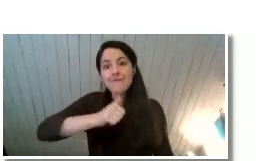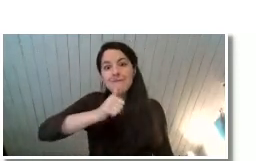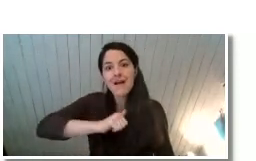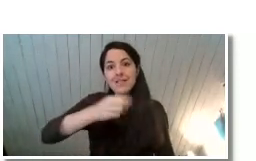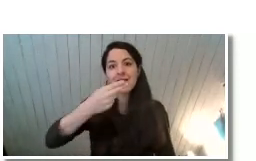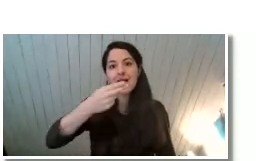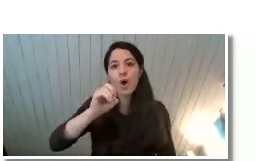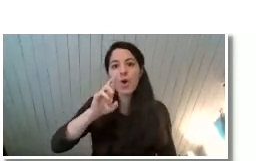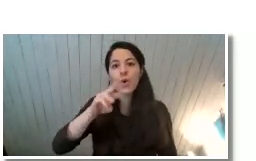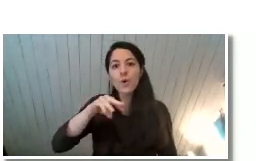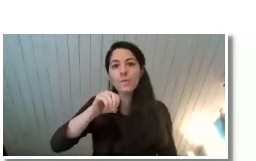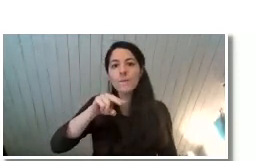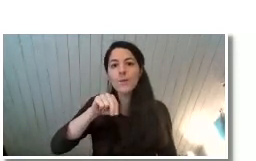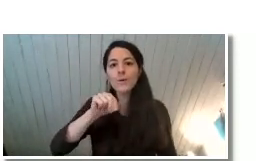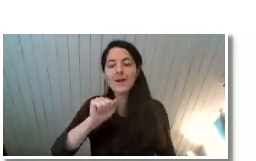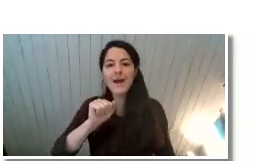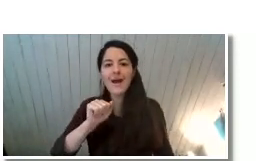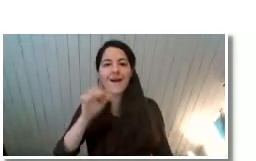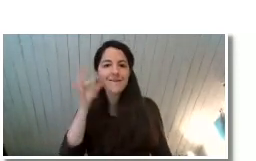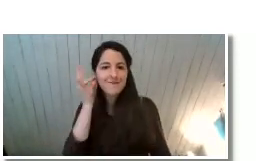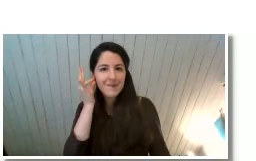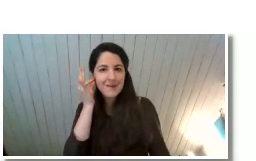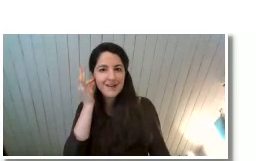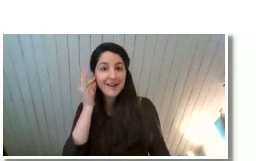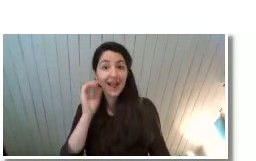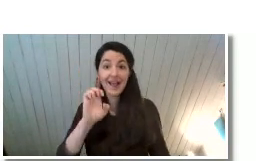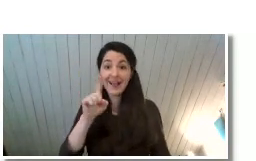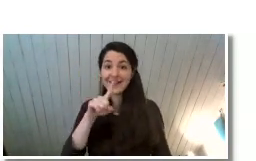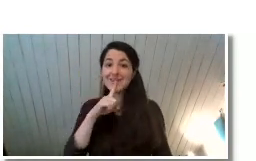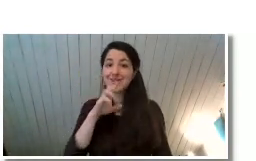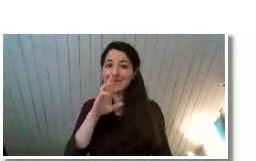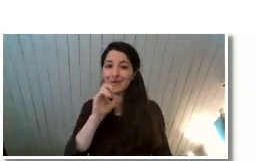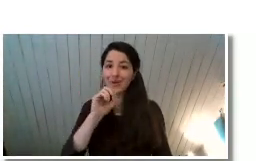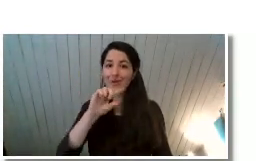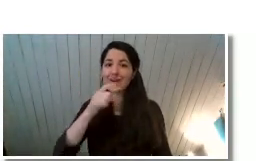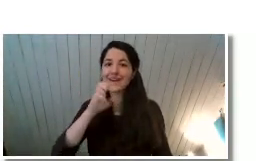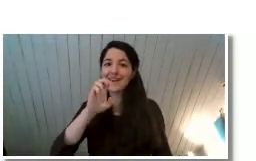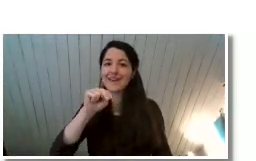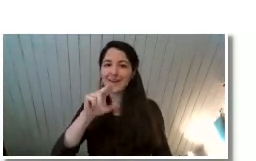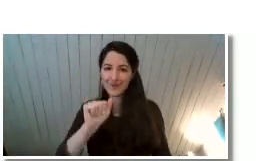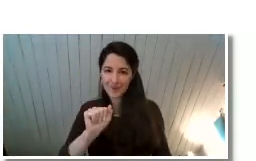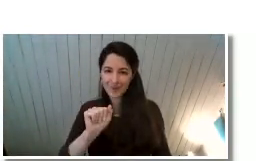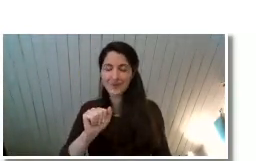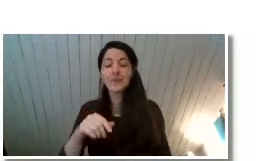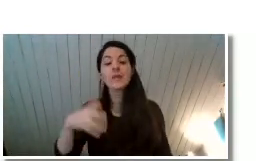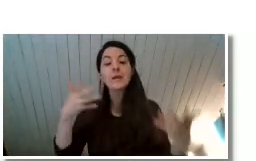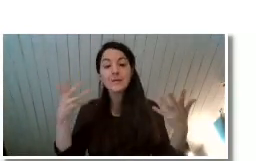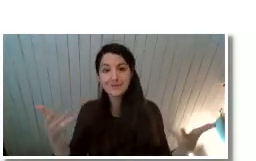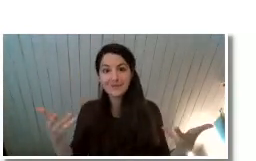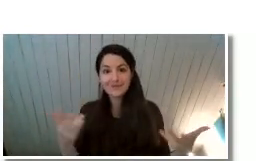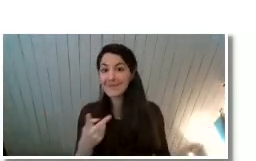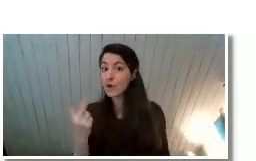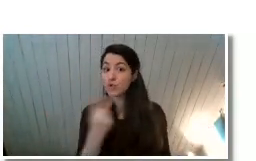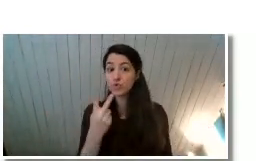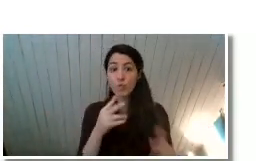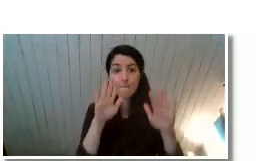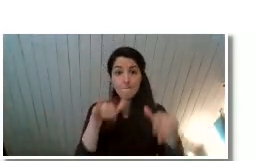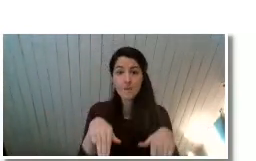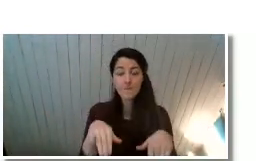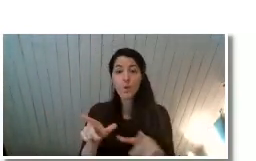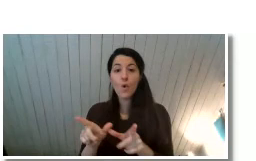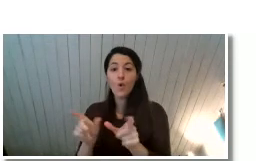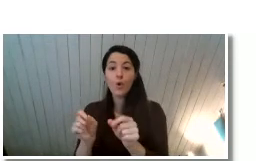estrógenos. Todo esto lo comparten las dos enfermedades, la COVID-19 y el cáncer de próstata, como factores